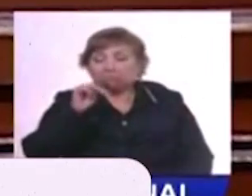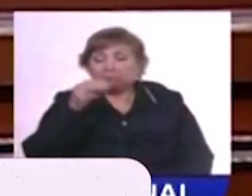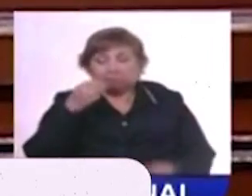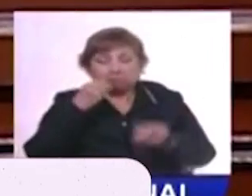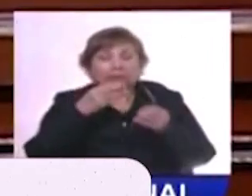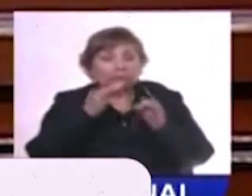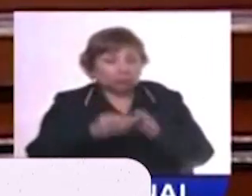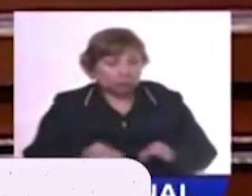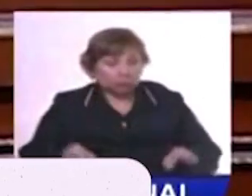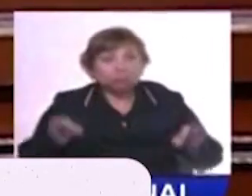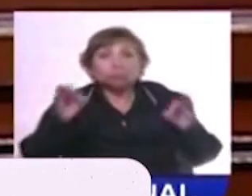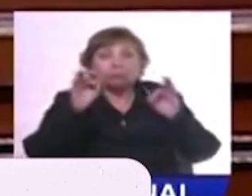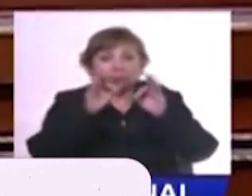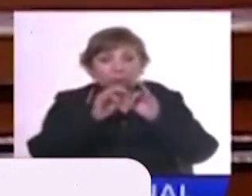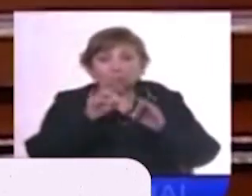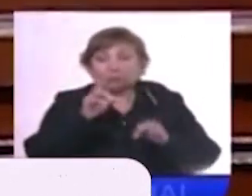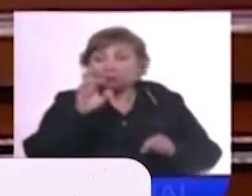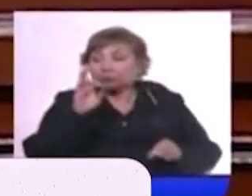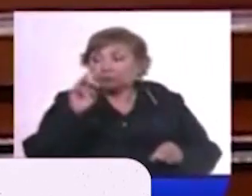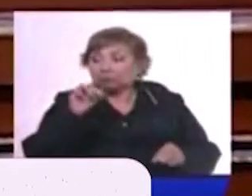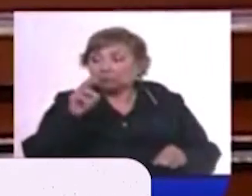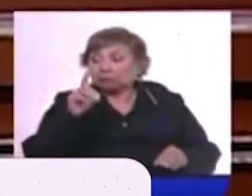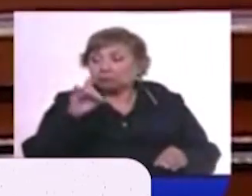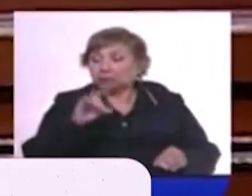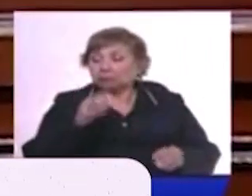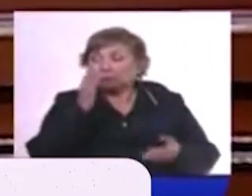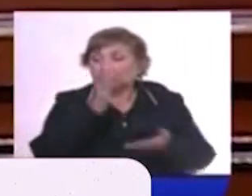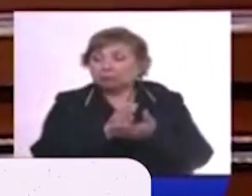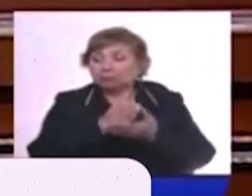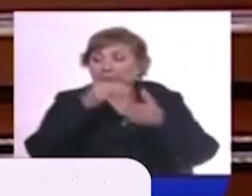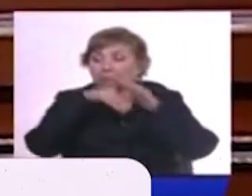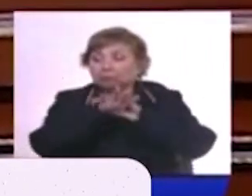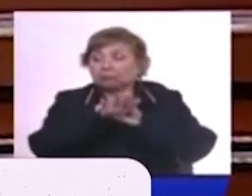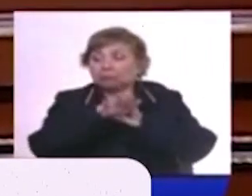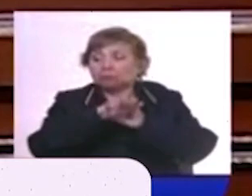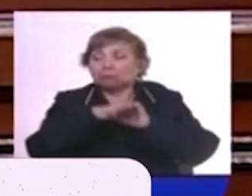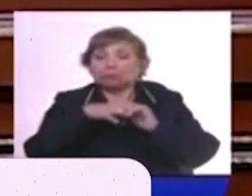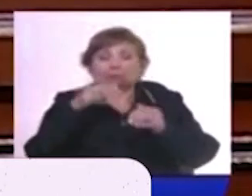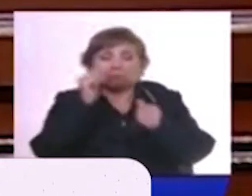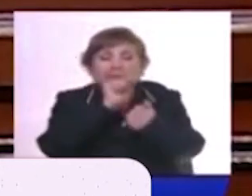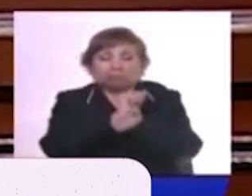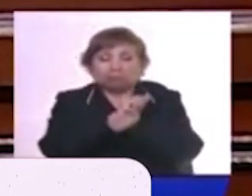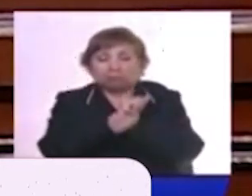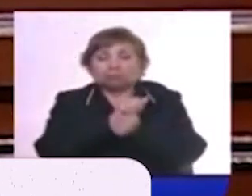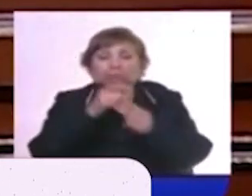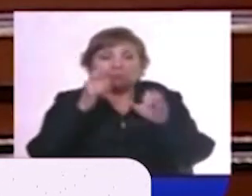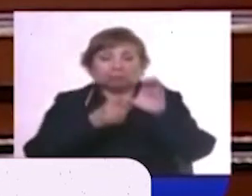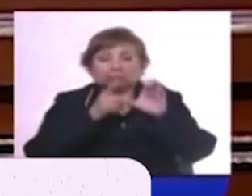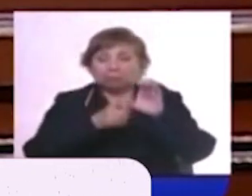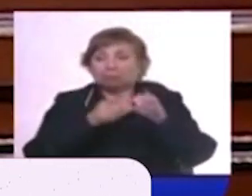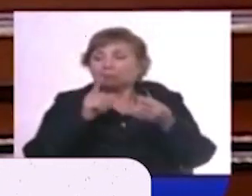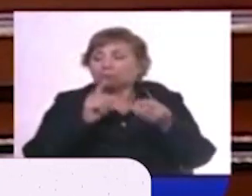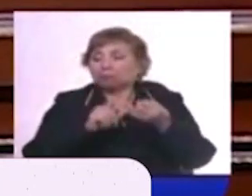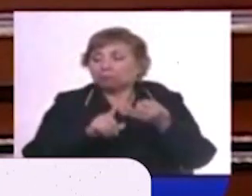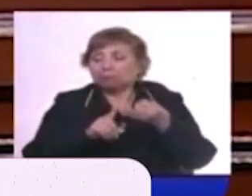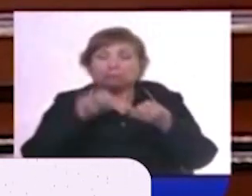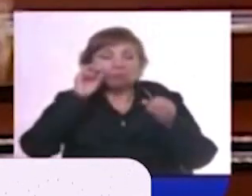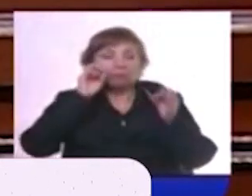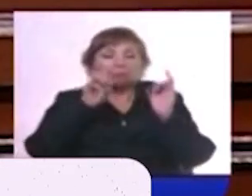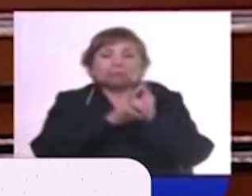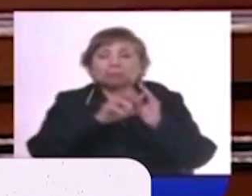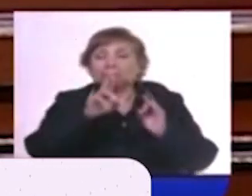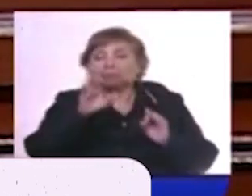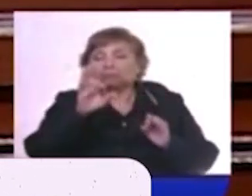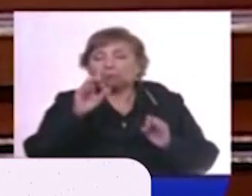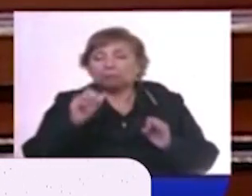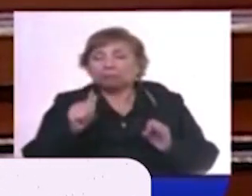temprano que lo que ellos iban a hacer es lo siguiente, iban a votar en contra del adelanto de elecciones al 2023 para